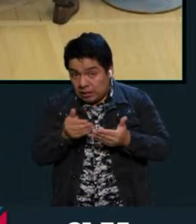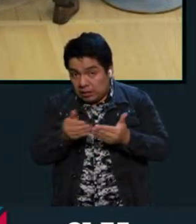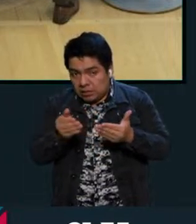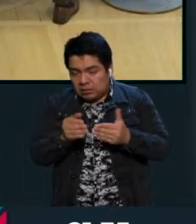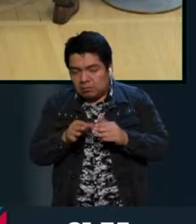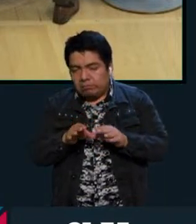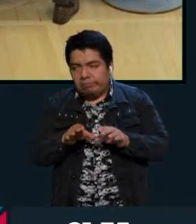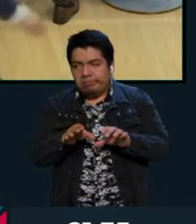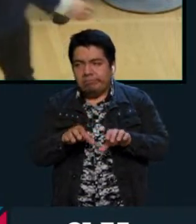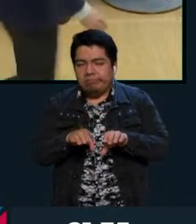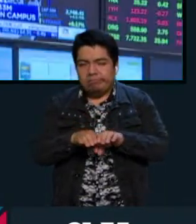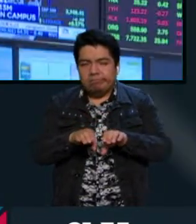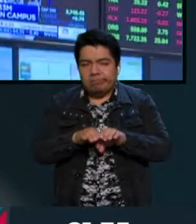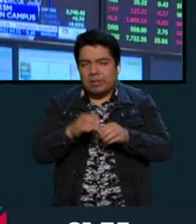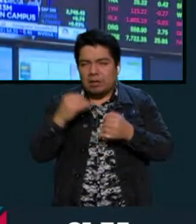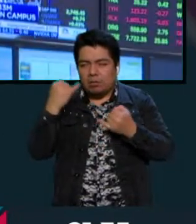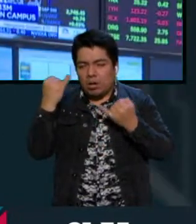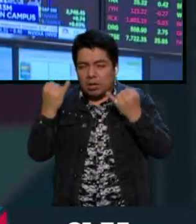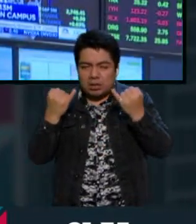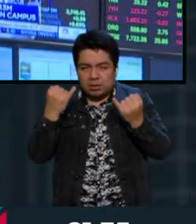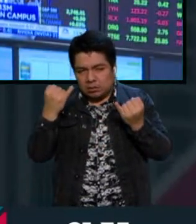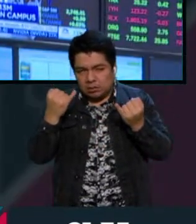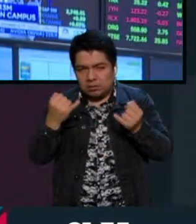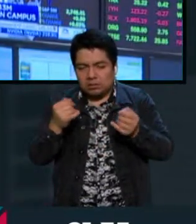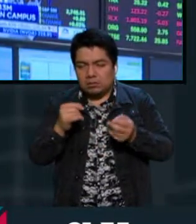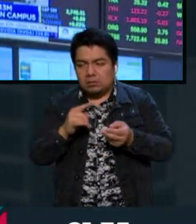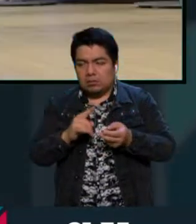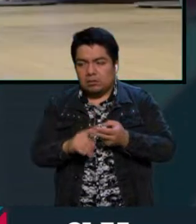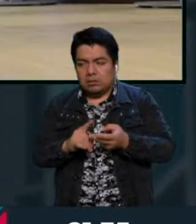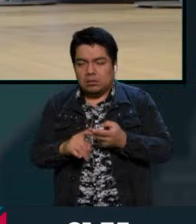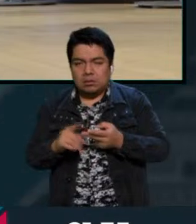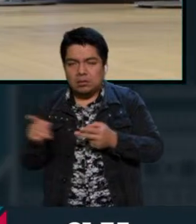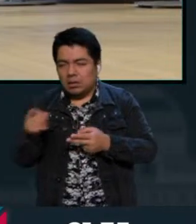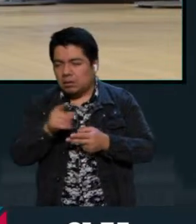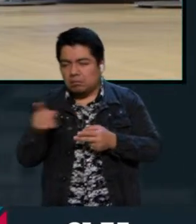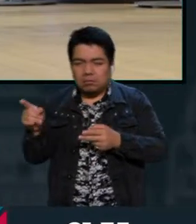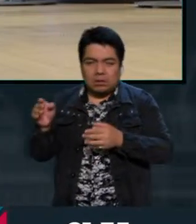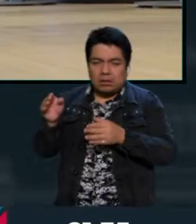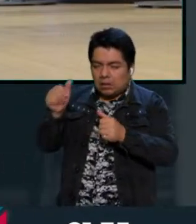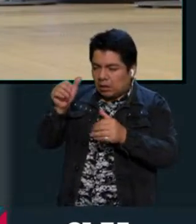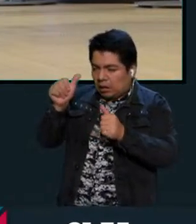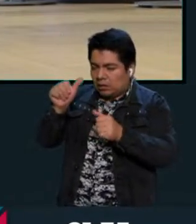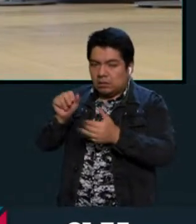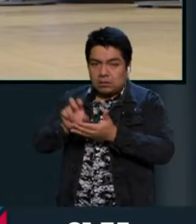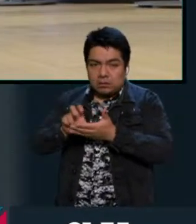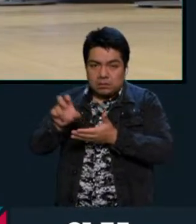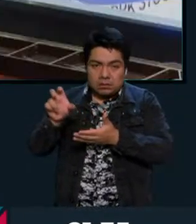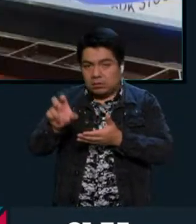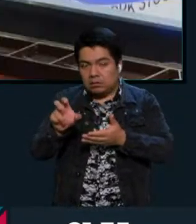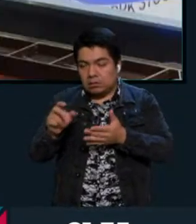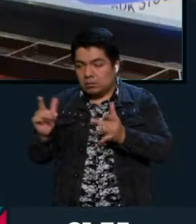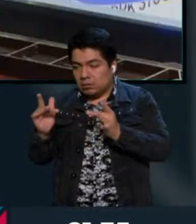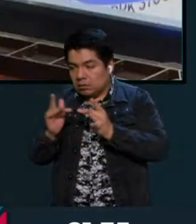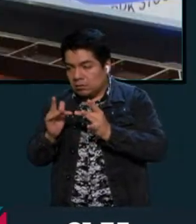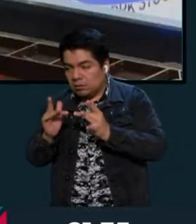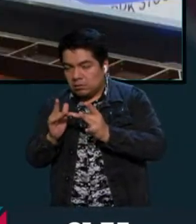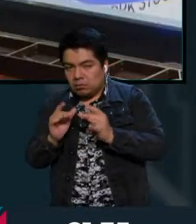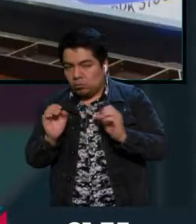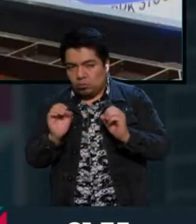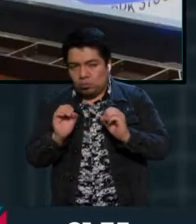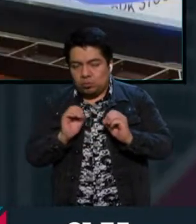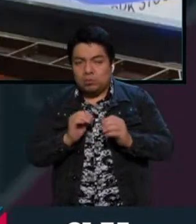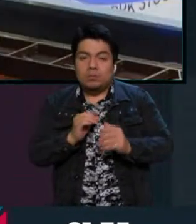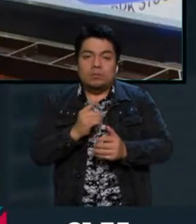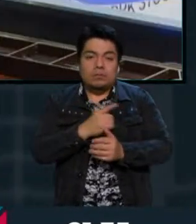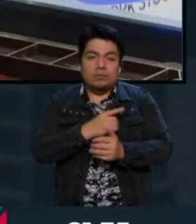sea, digamos, especulación, no es que se hayan puesto de acuerdo los inversionistas ni coordinados, tiene mucho que ver